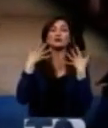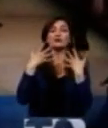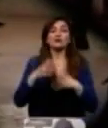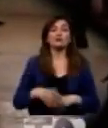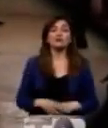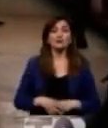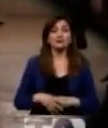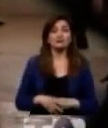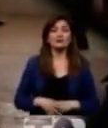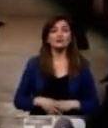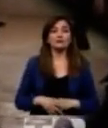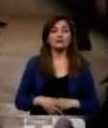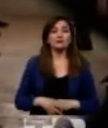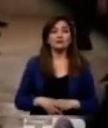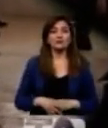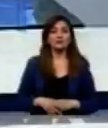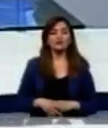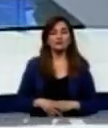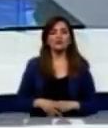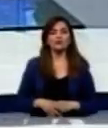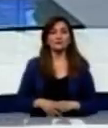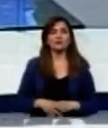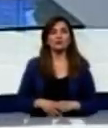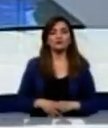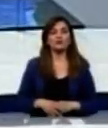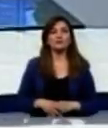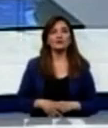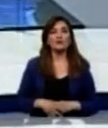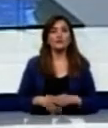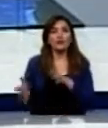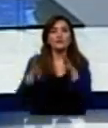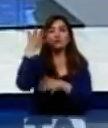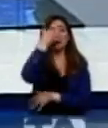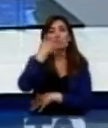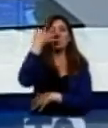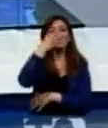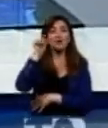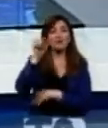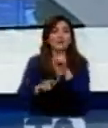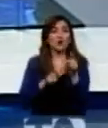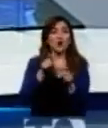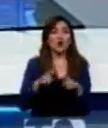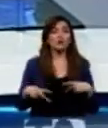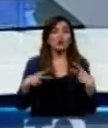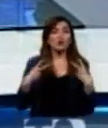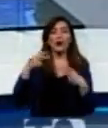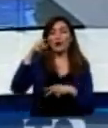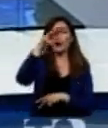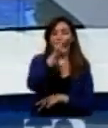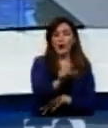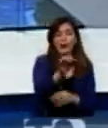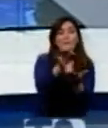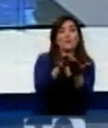Guayaquil. Carlos Acoto, 24 horas. En Esmeraldas, los moradores de poblados como